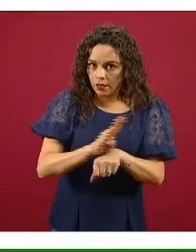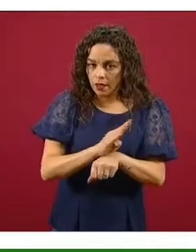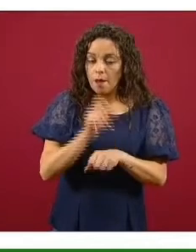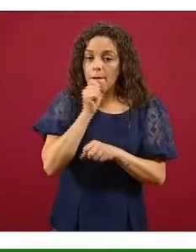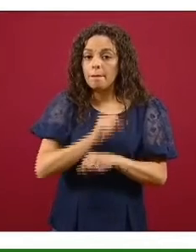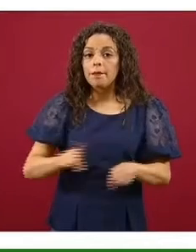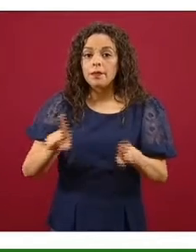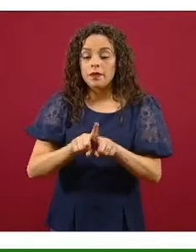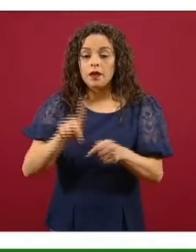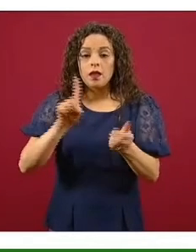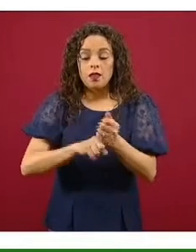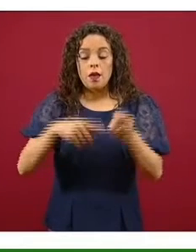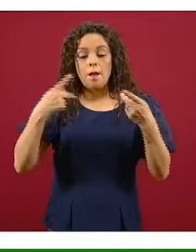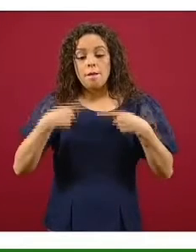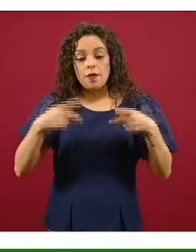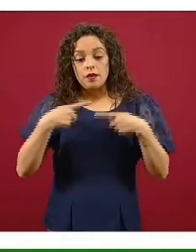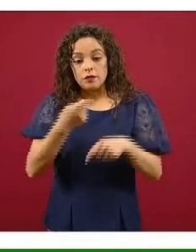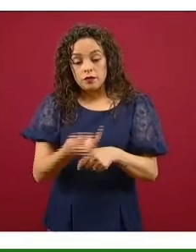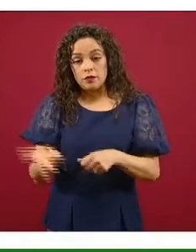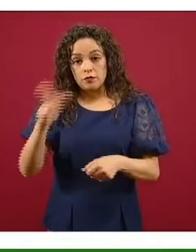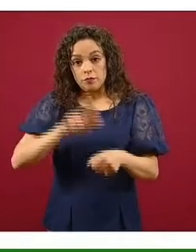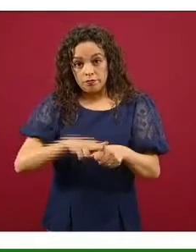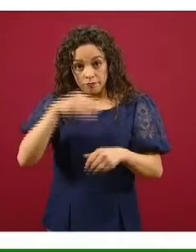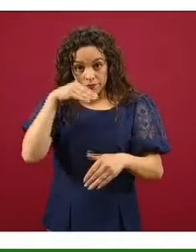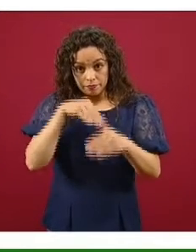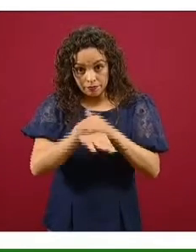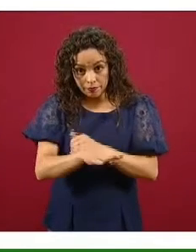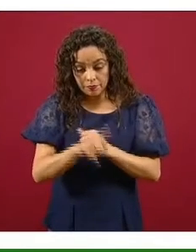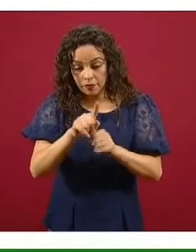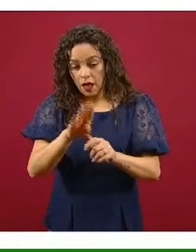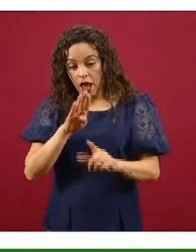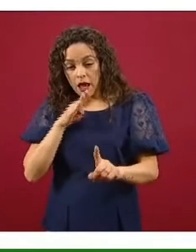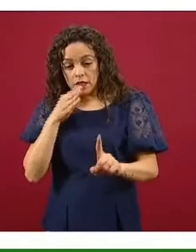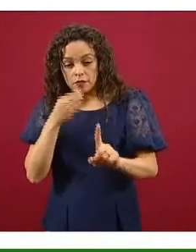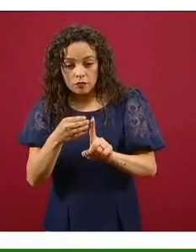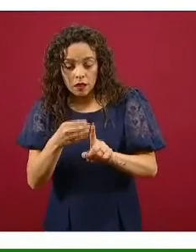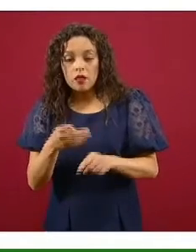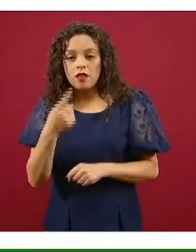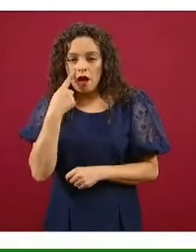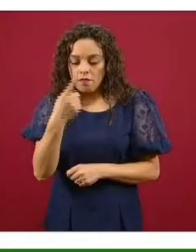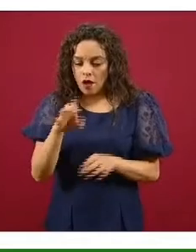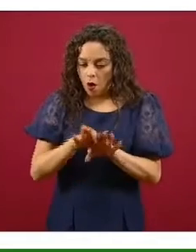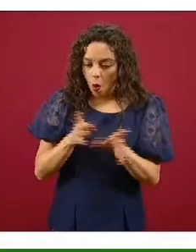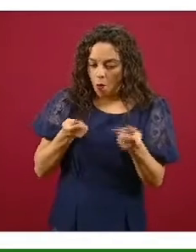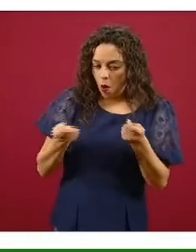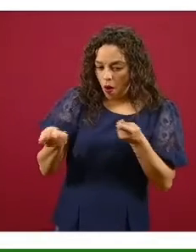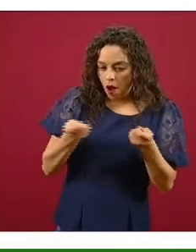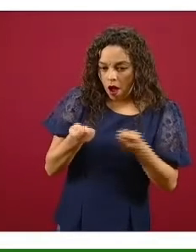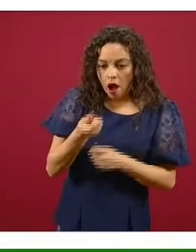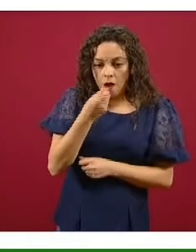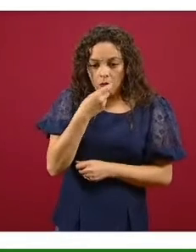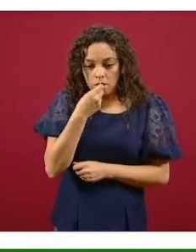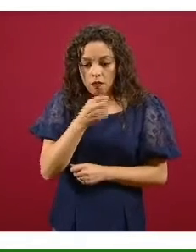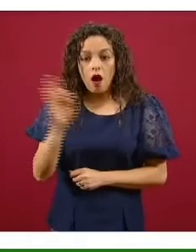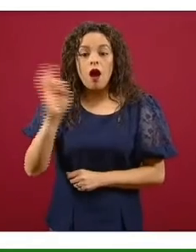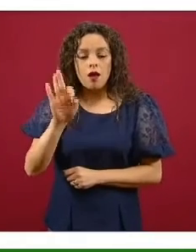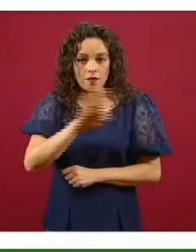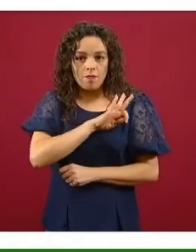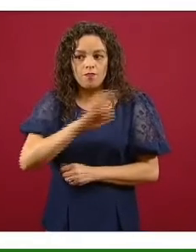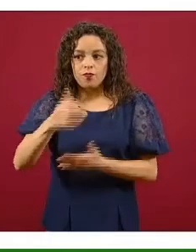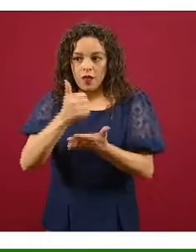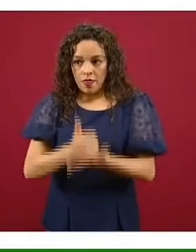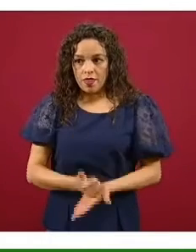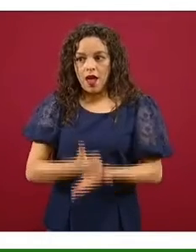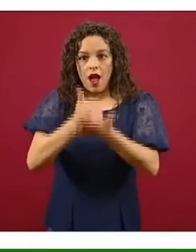hospitalizados bajo dosis y esquemas muy específicos pueden coadyuvar en el tratamiento de